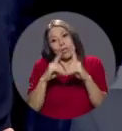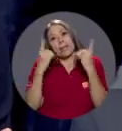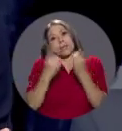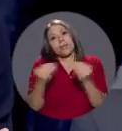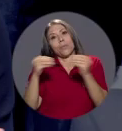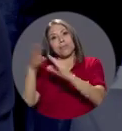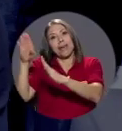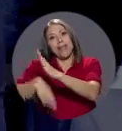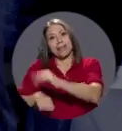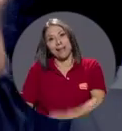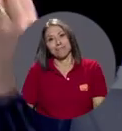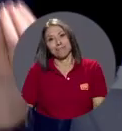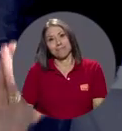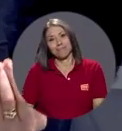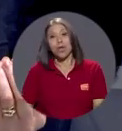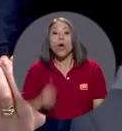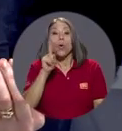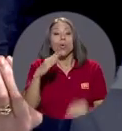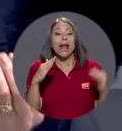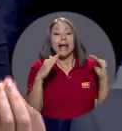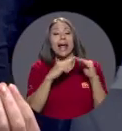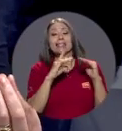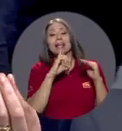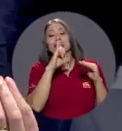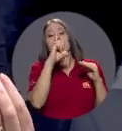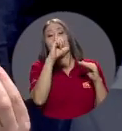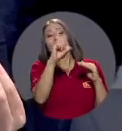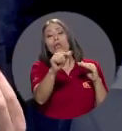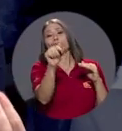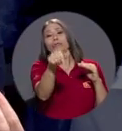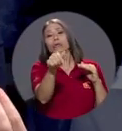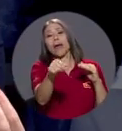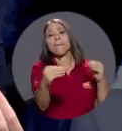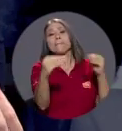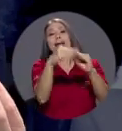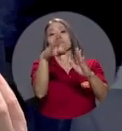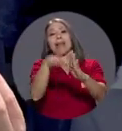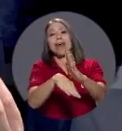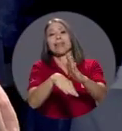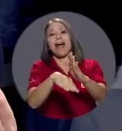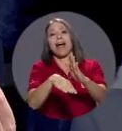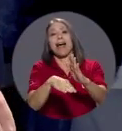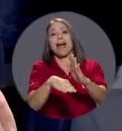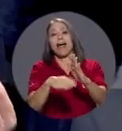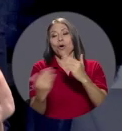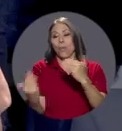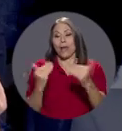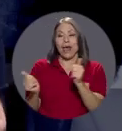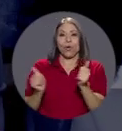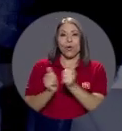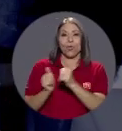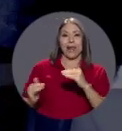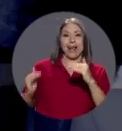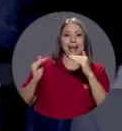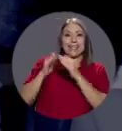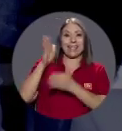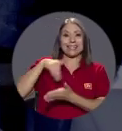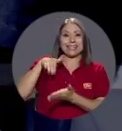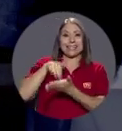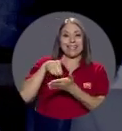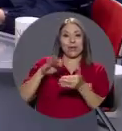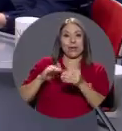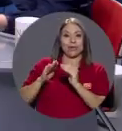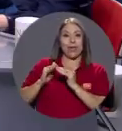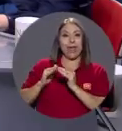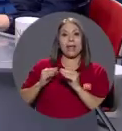más barata. Una casa que está en un suburbio o en las afueras de la ciudad es más barata que una casa que está en el corazón de la ciudad. El